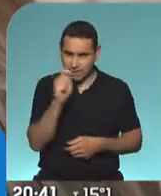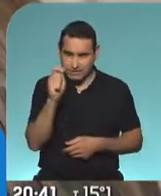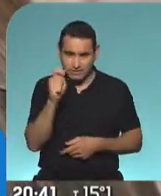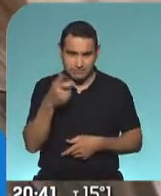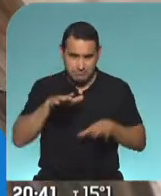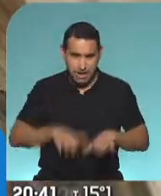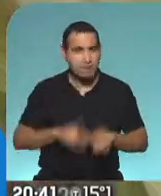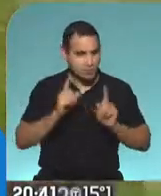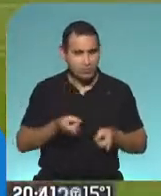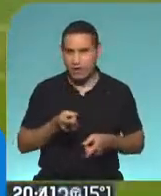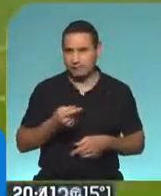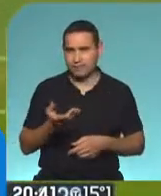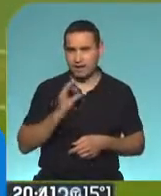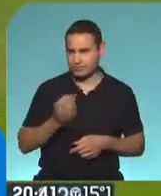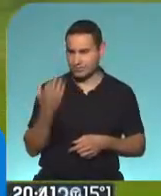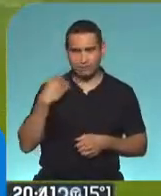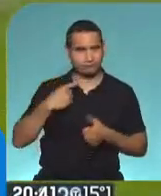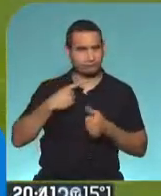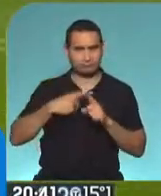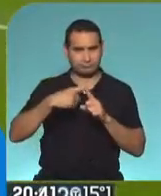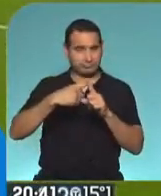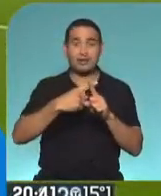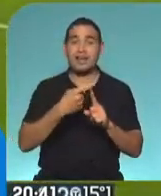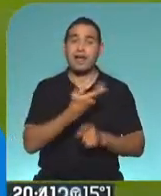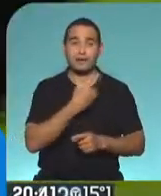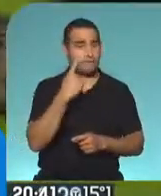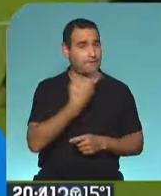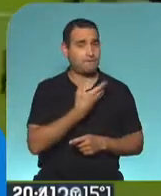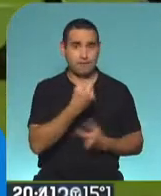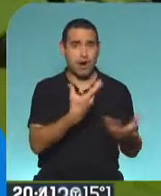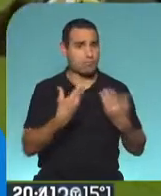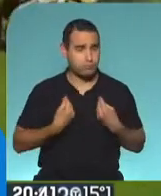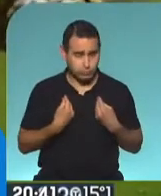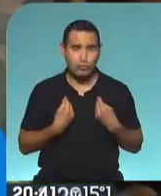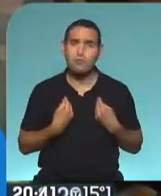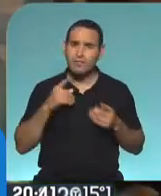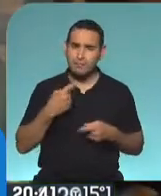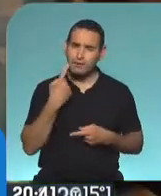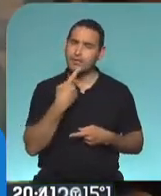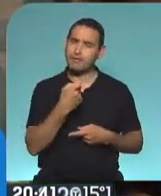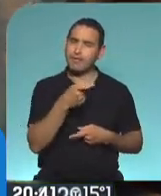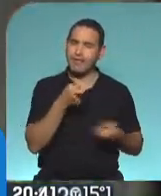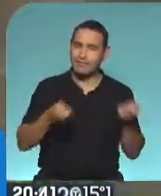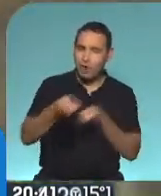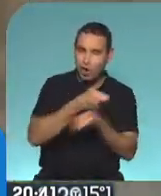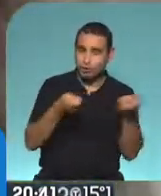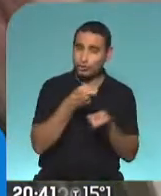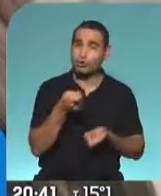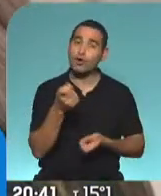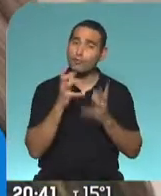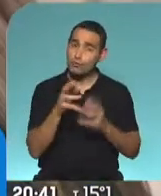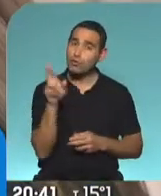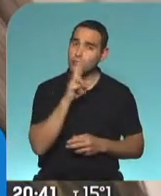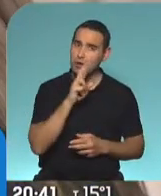suerte son todas cosas buenas. La FIFA empezó a apoyar, pero también vio que había un negocio y que el fútbol femenino es vistoso y